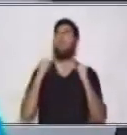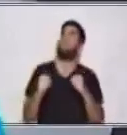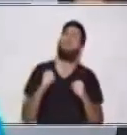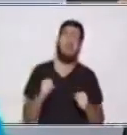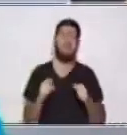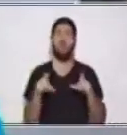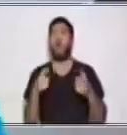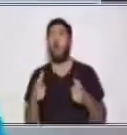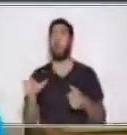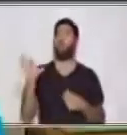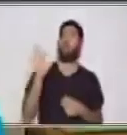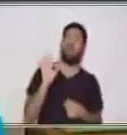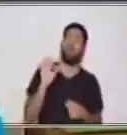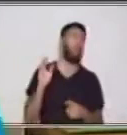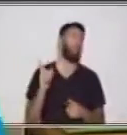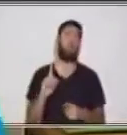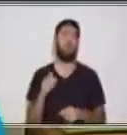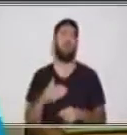cómo encontrar